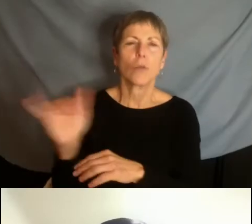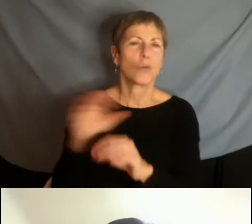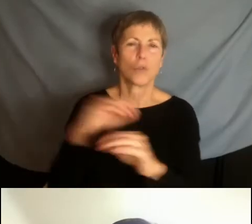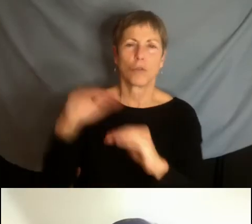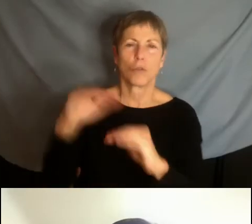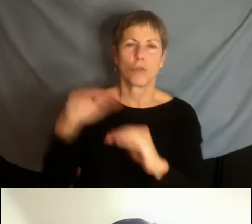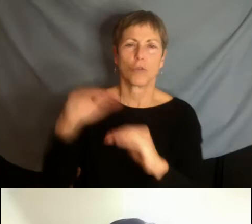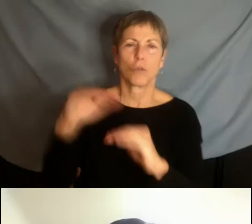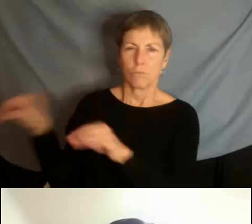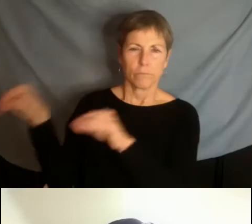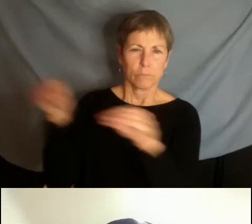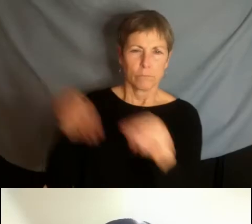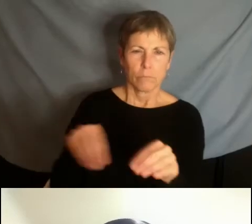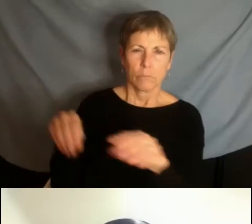importar.